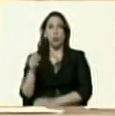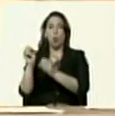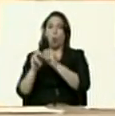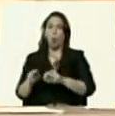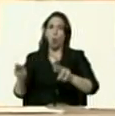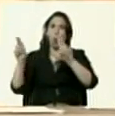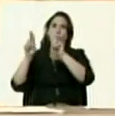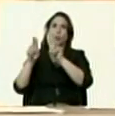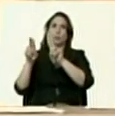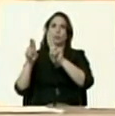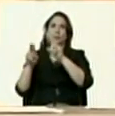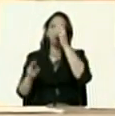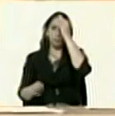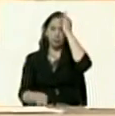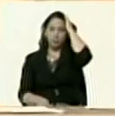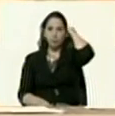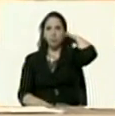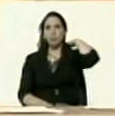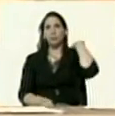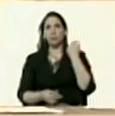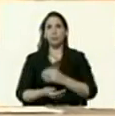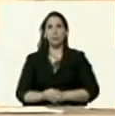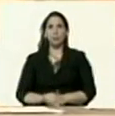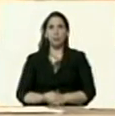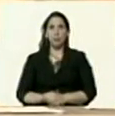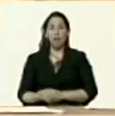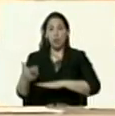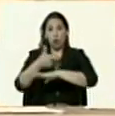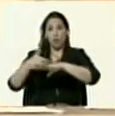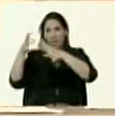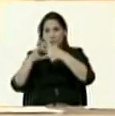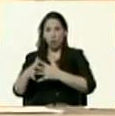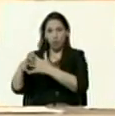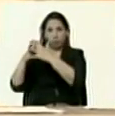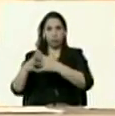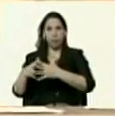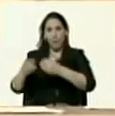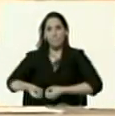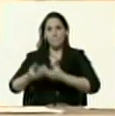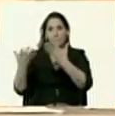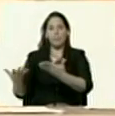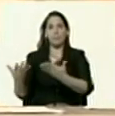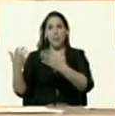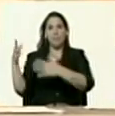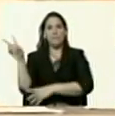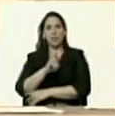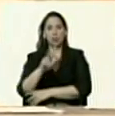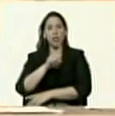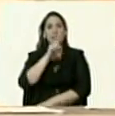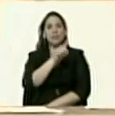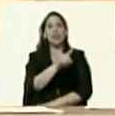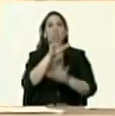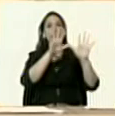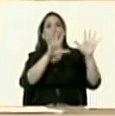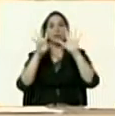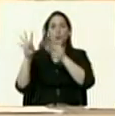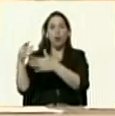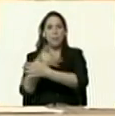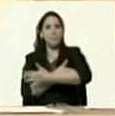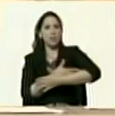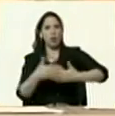Unidas que el gobierno de Estados Unidos le había dado a Venezuela 119 millones de dólares